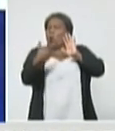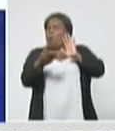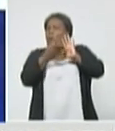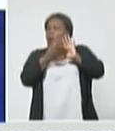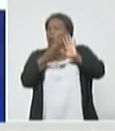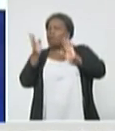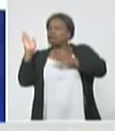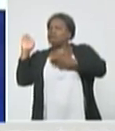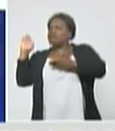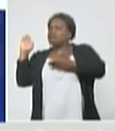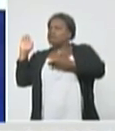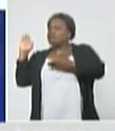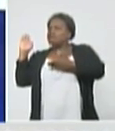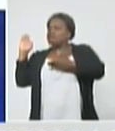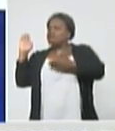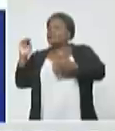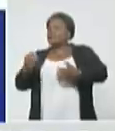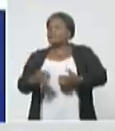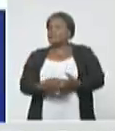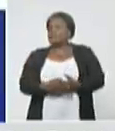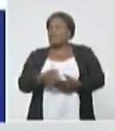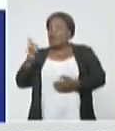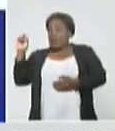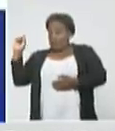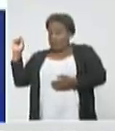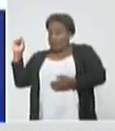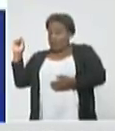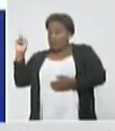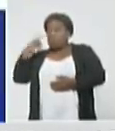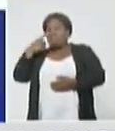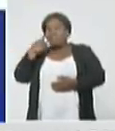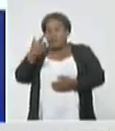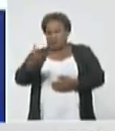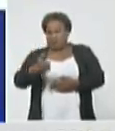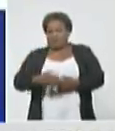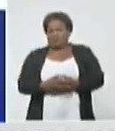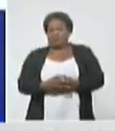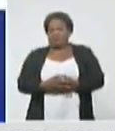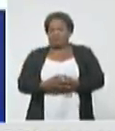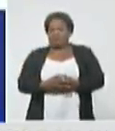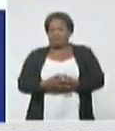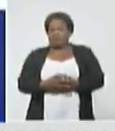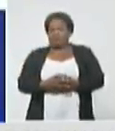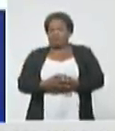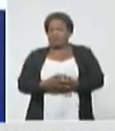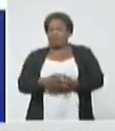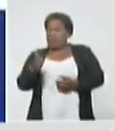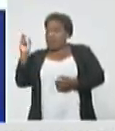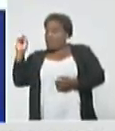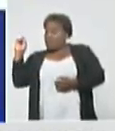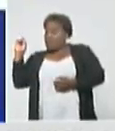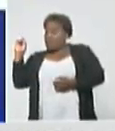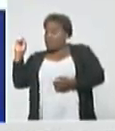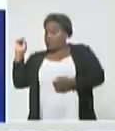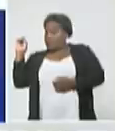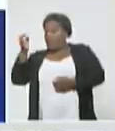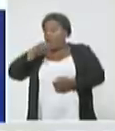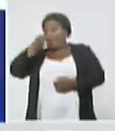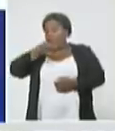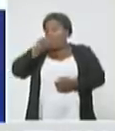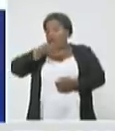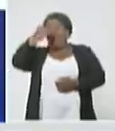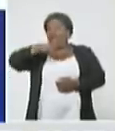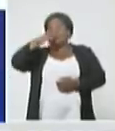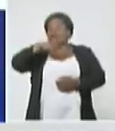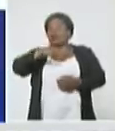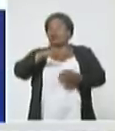de... ahí ustedes lo tienen. Ahí está lo que pasó en el mes de abril, que